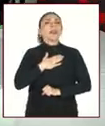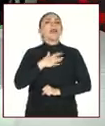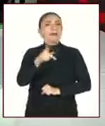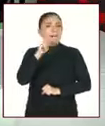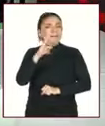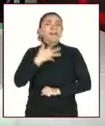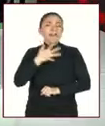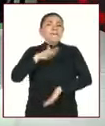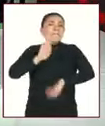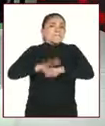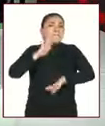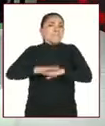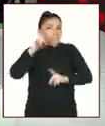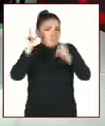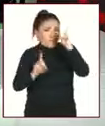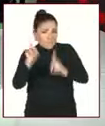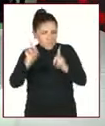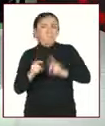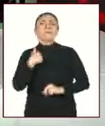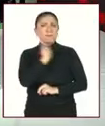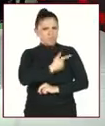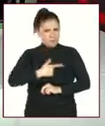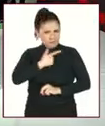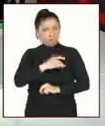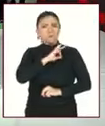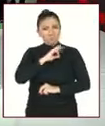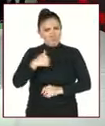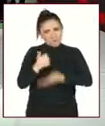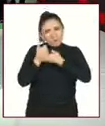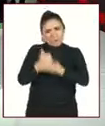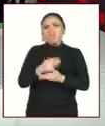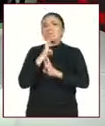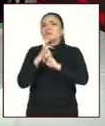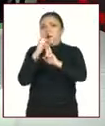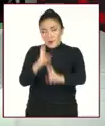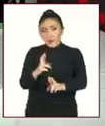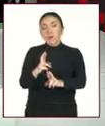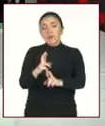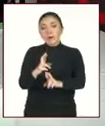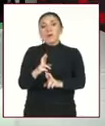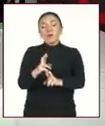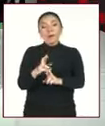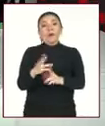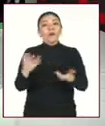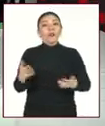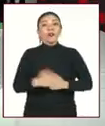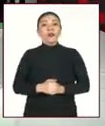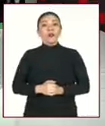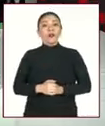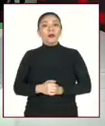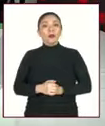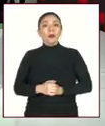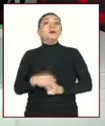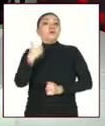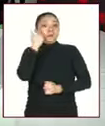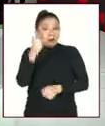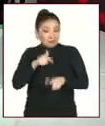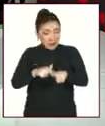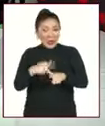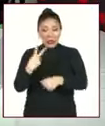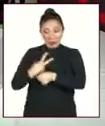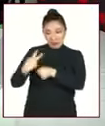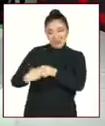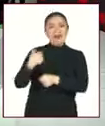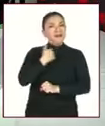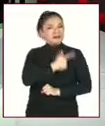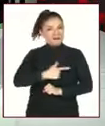dudas. Voy a estar al pendiente de sus comentarios y yo encantada de que me sigan invitando. Por supuesto, además